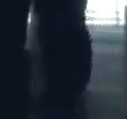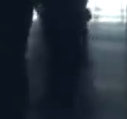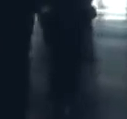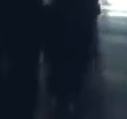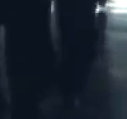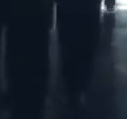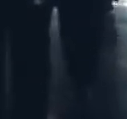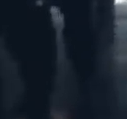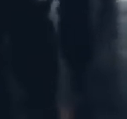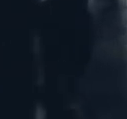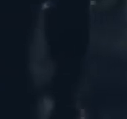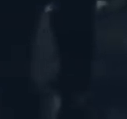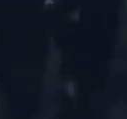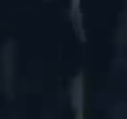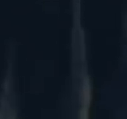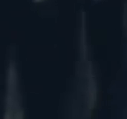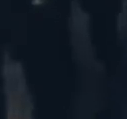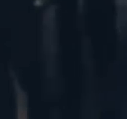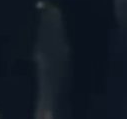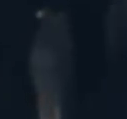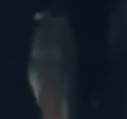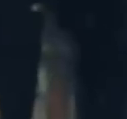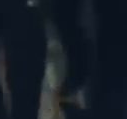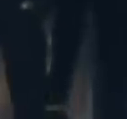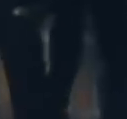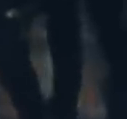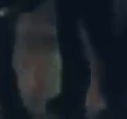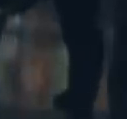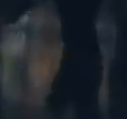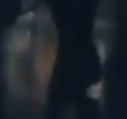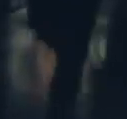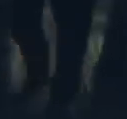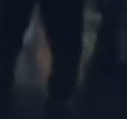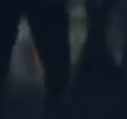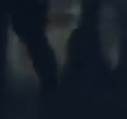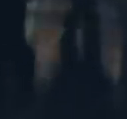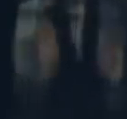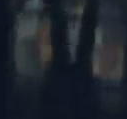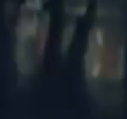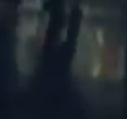venezuela comandante en jefe de la fuerza armada nacional bolivariana